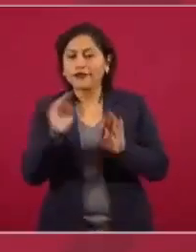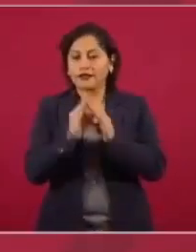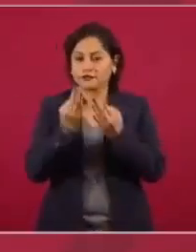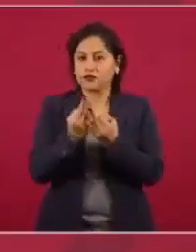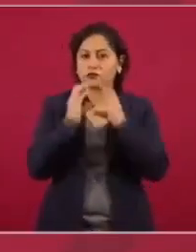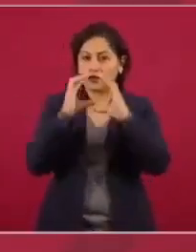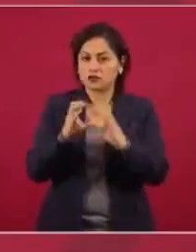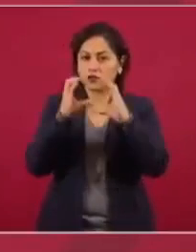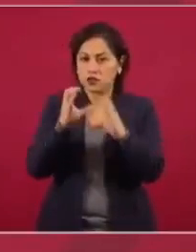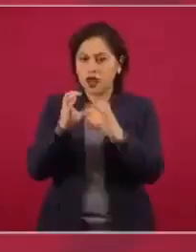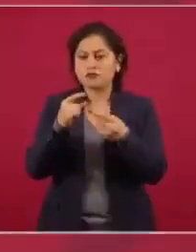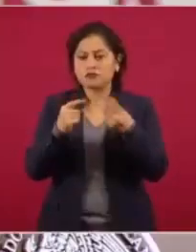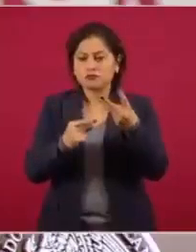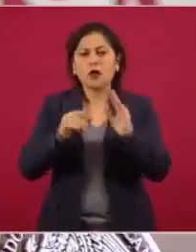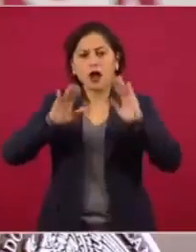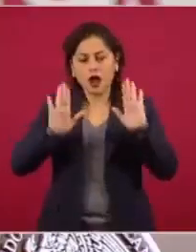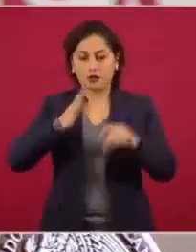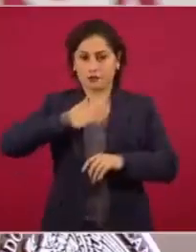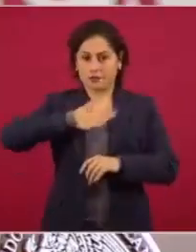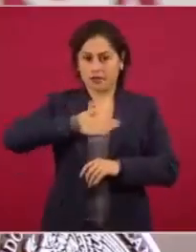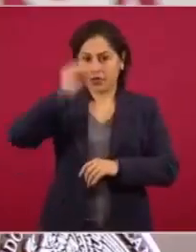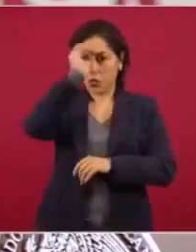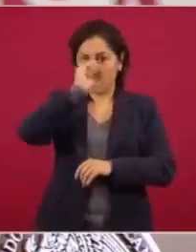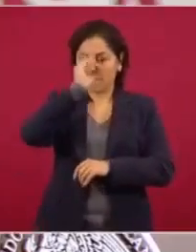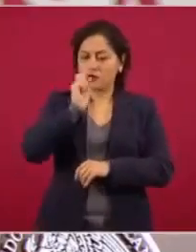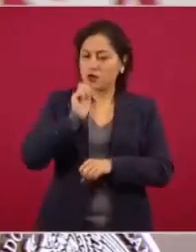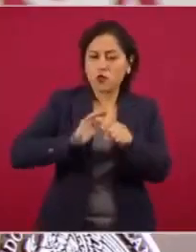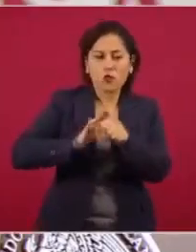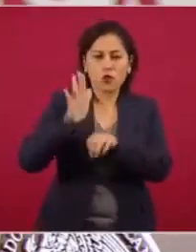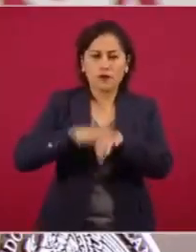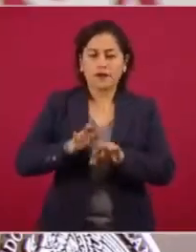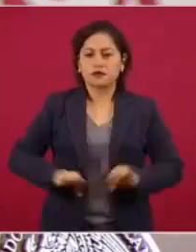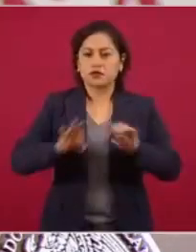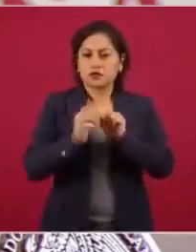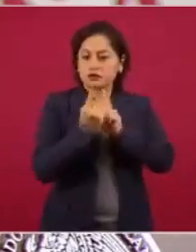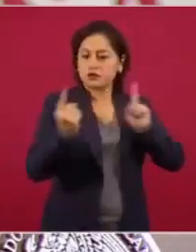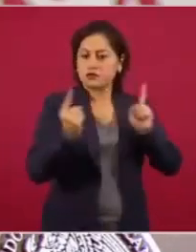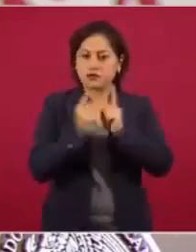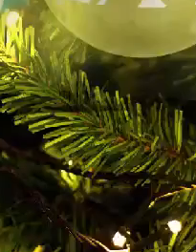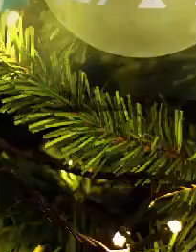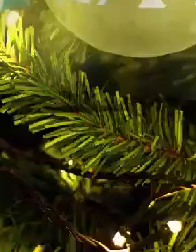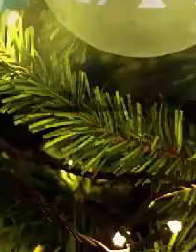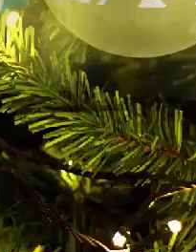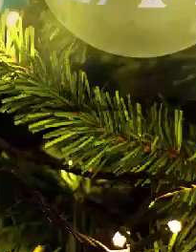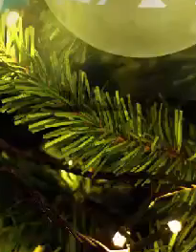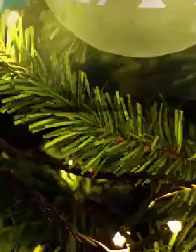Y yo pienso que lo mejor es la sana distancia y el cuidarnos nosotros.